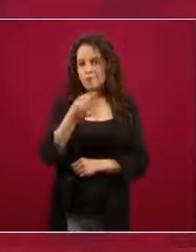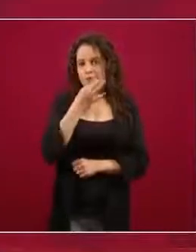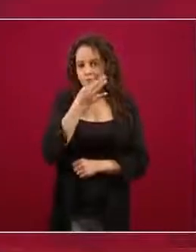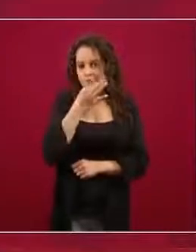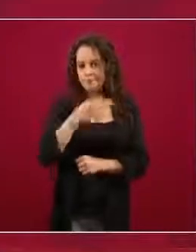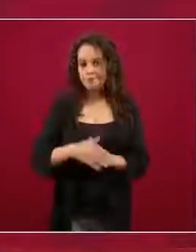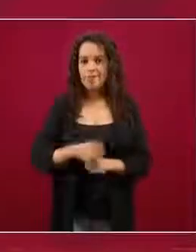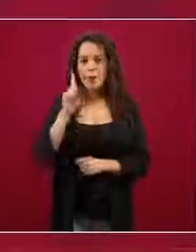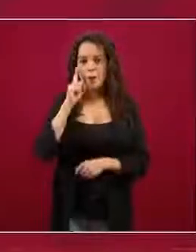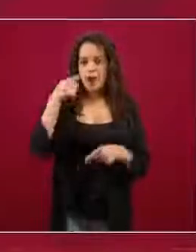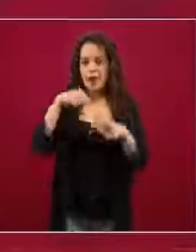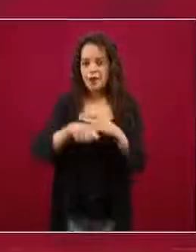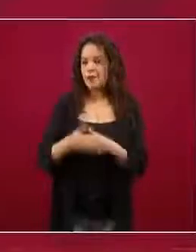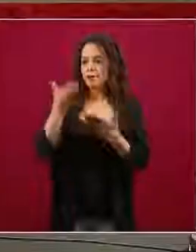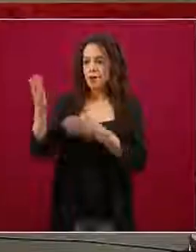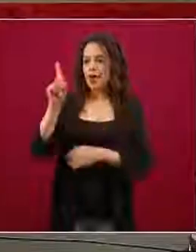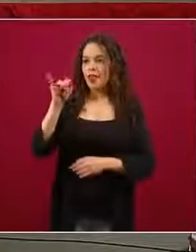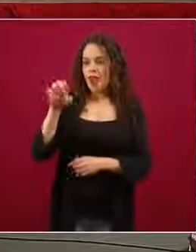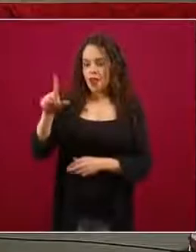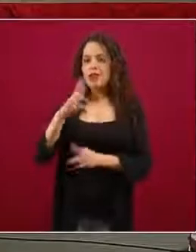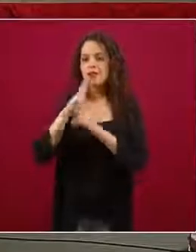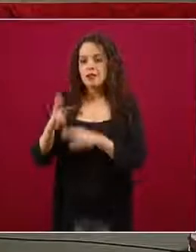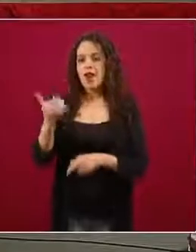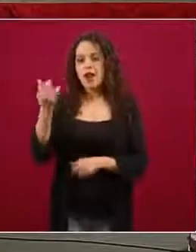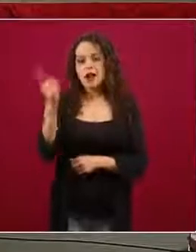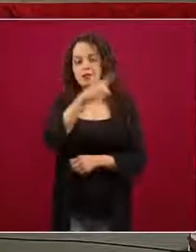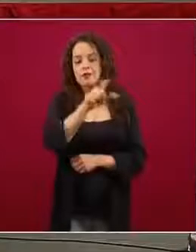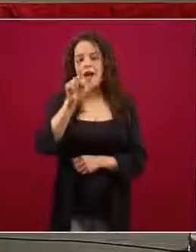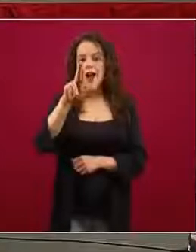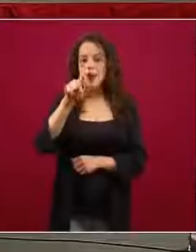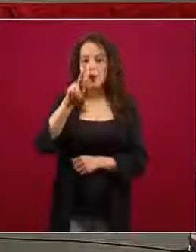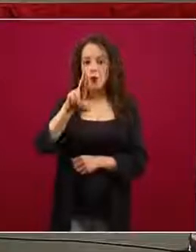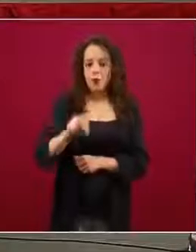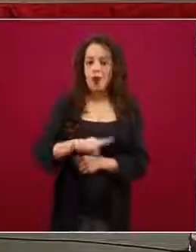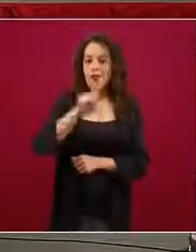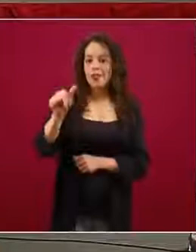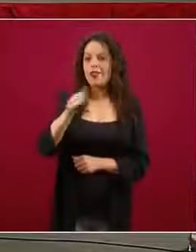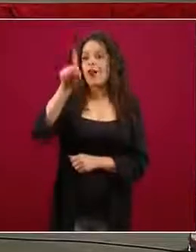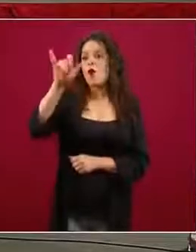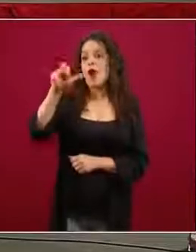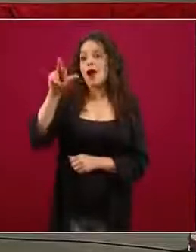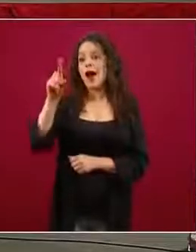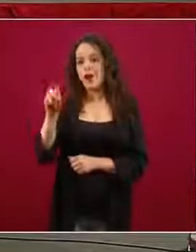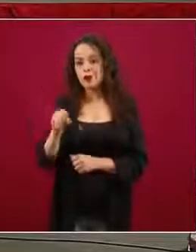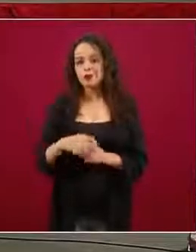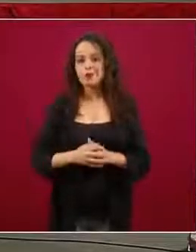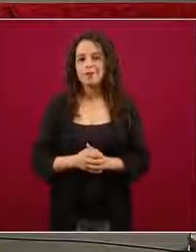dándole la palabra a Arturo. Muchas gracias. Y a Juan Carlos y Carlos.